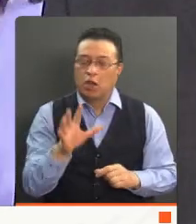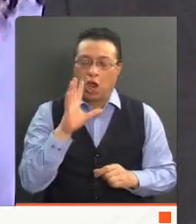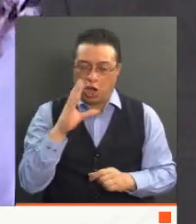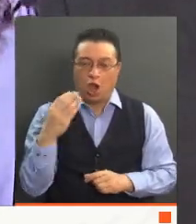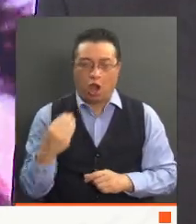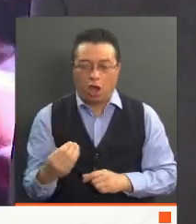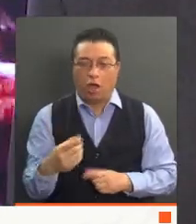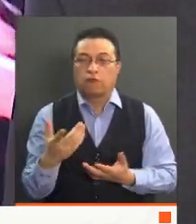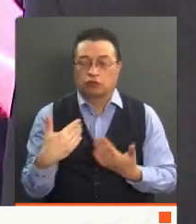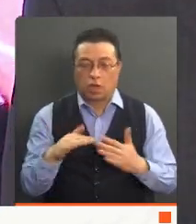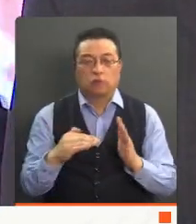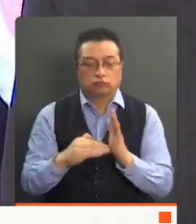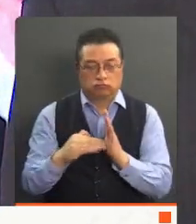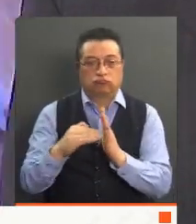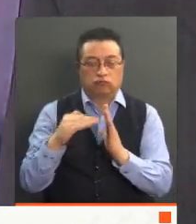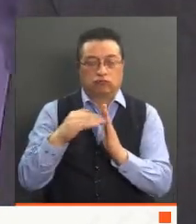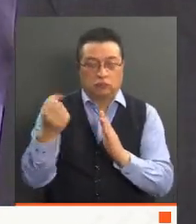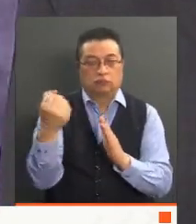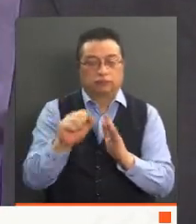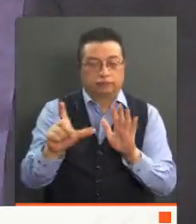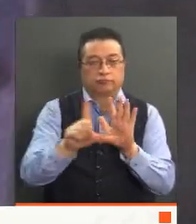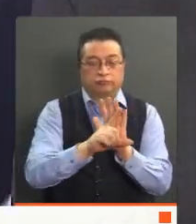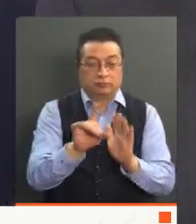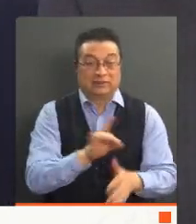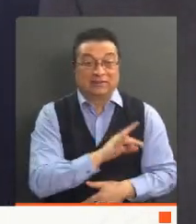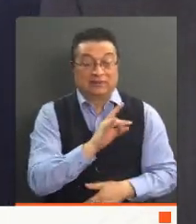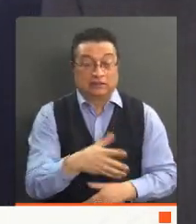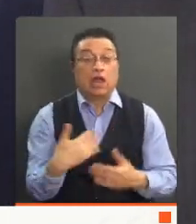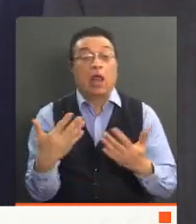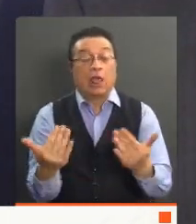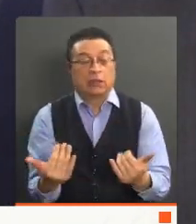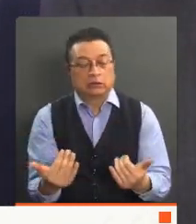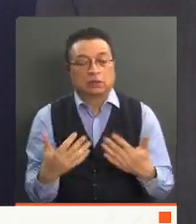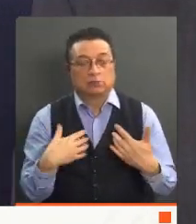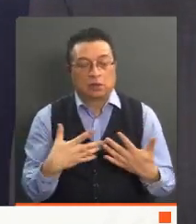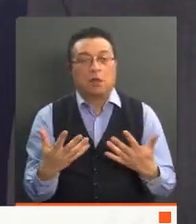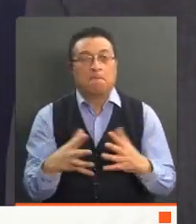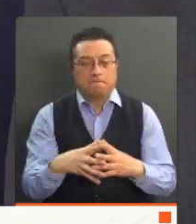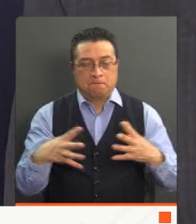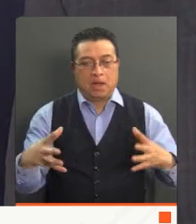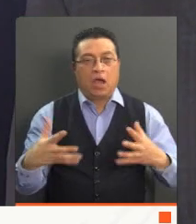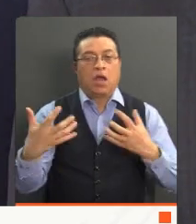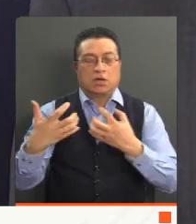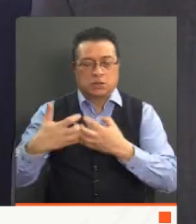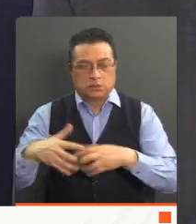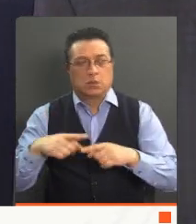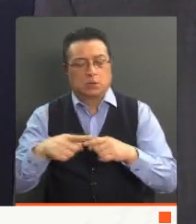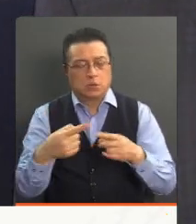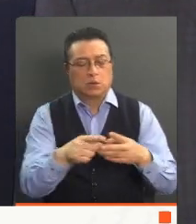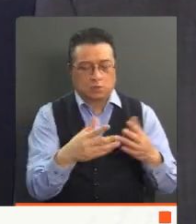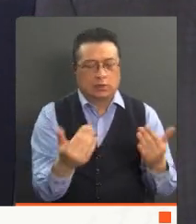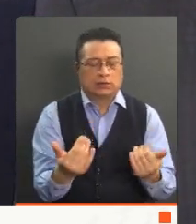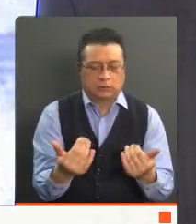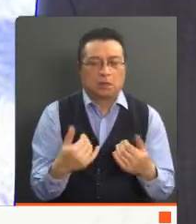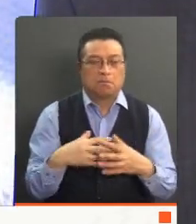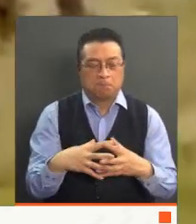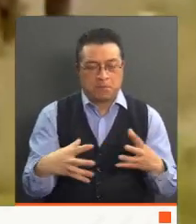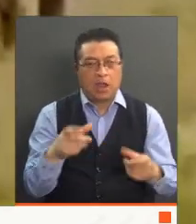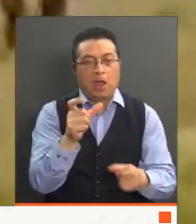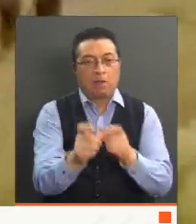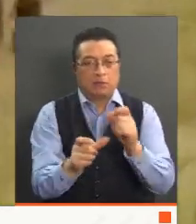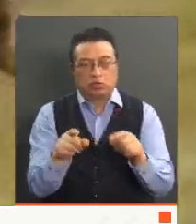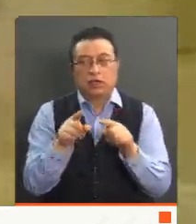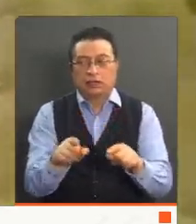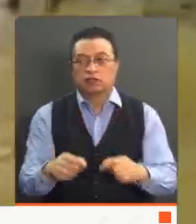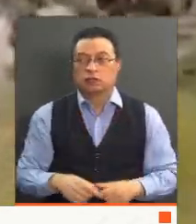como va subiendo la delincuencia en nuestro país necesitamos justamente demás equipamientos y borges por supuesto de más personal respecto a eso